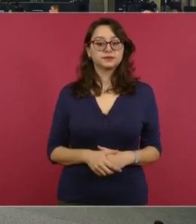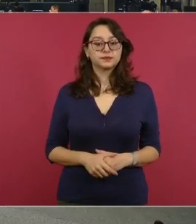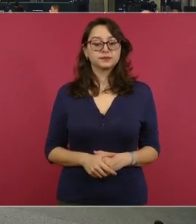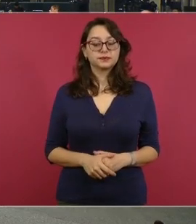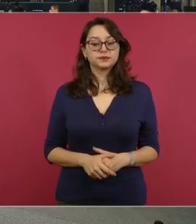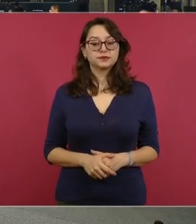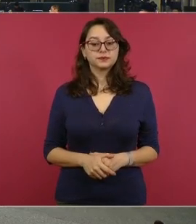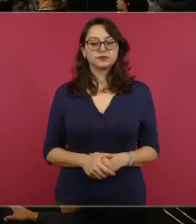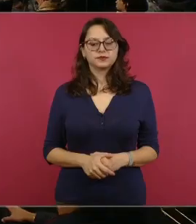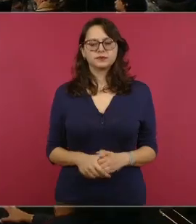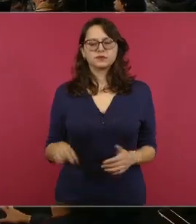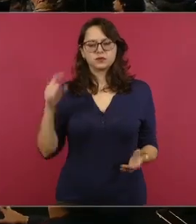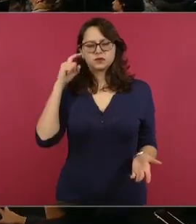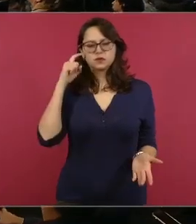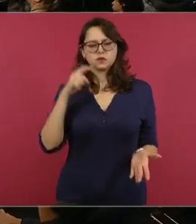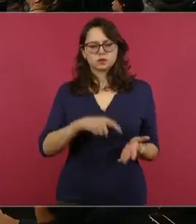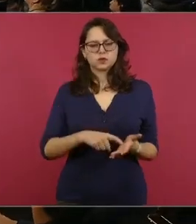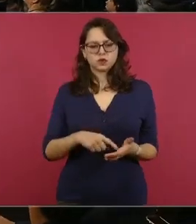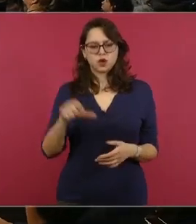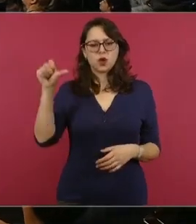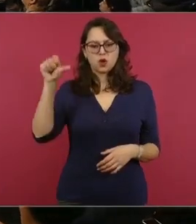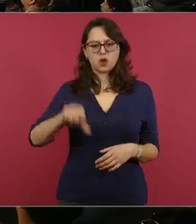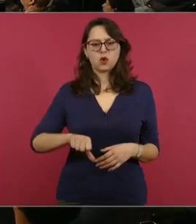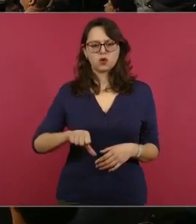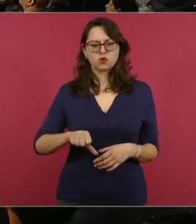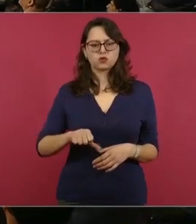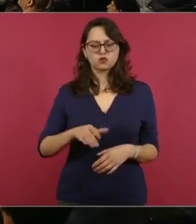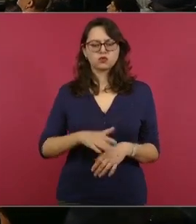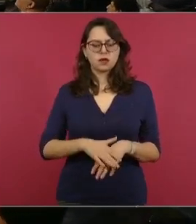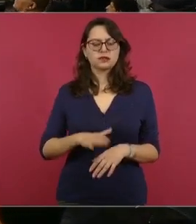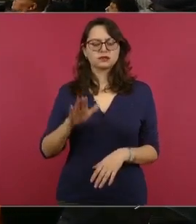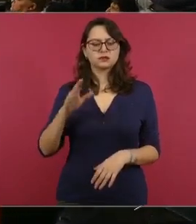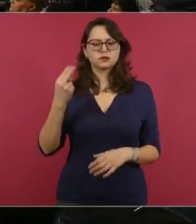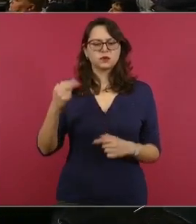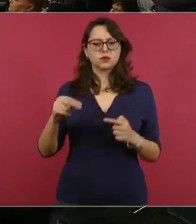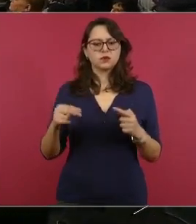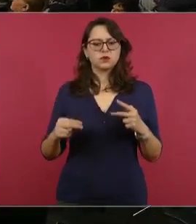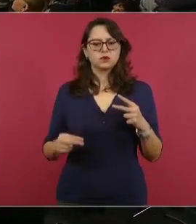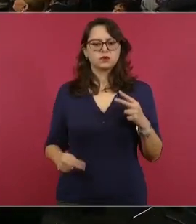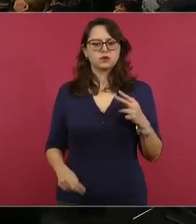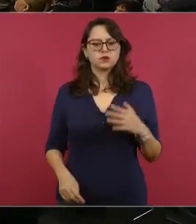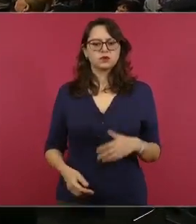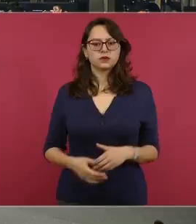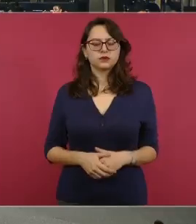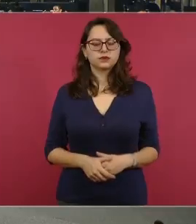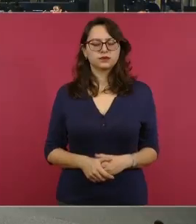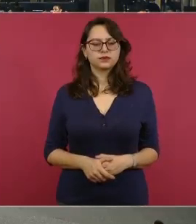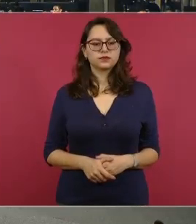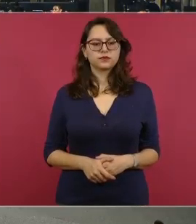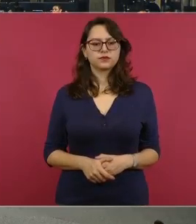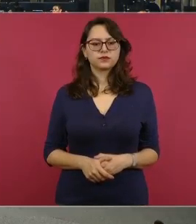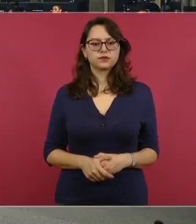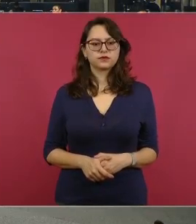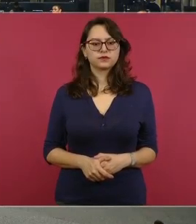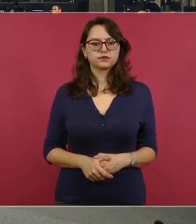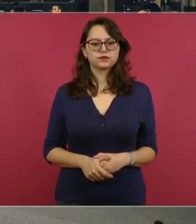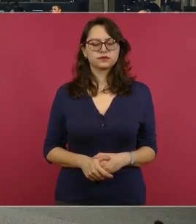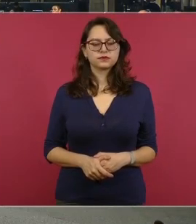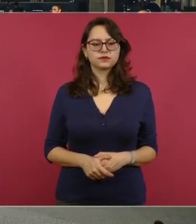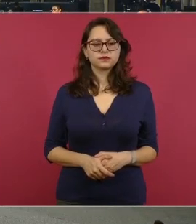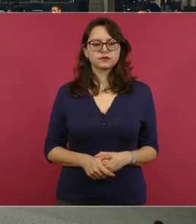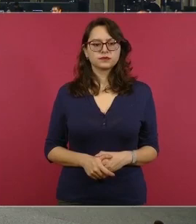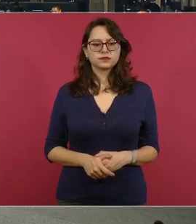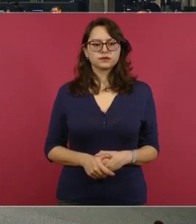Sí, yo creo que hoy se dan a conocer los nombres. ¿Todos fueron en Acapulco? Básicamente en